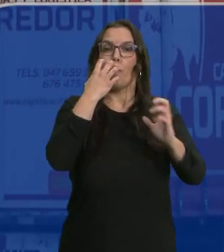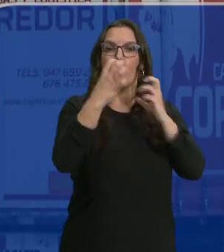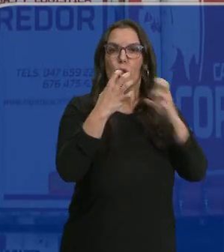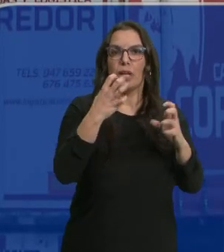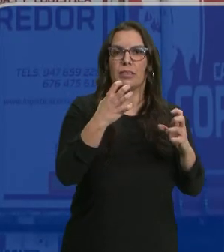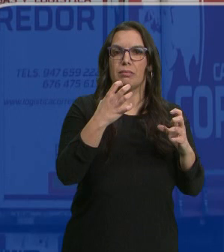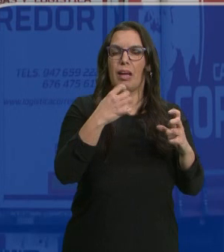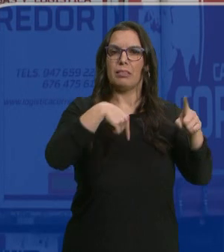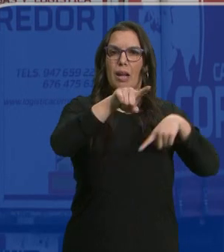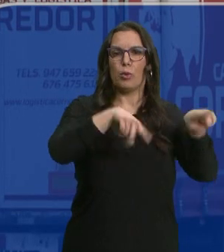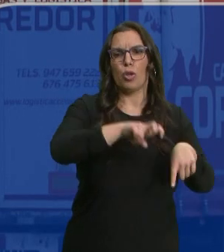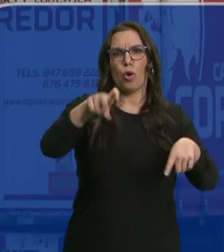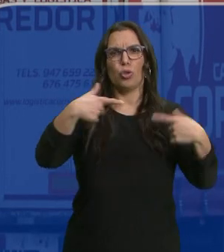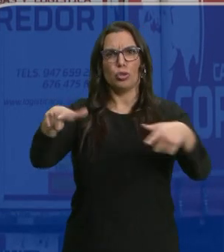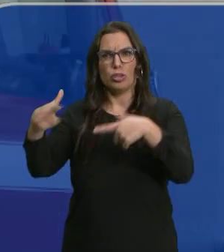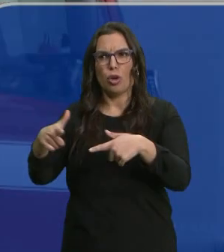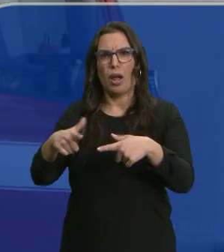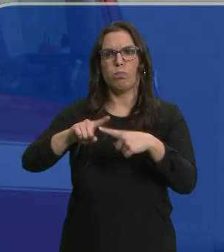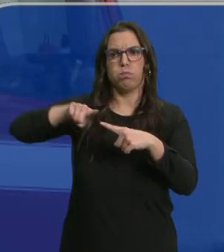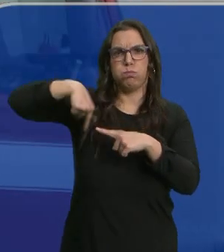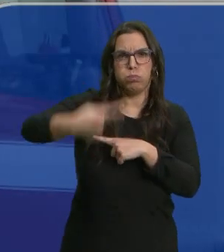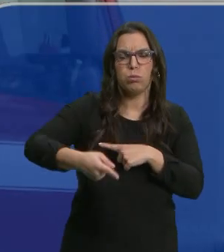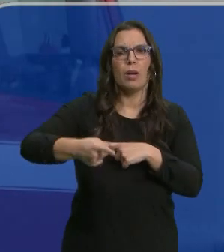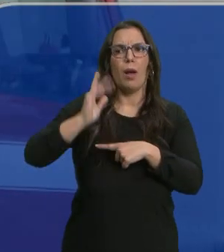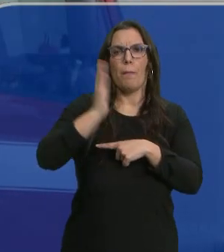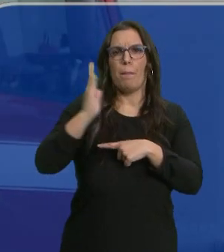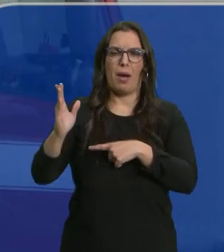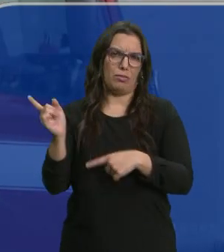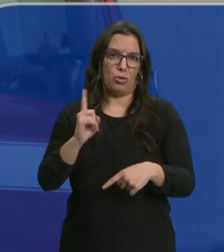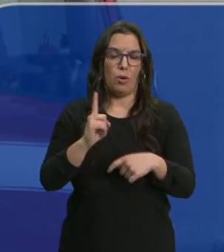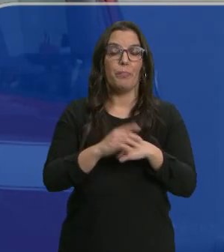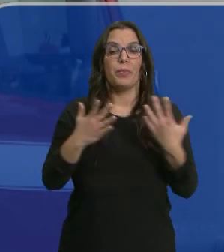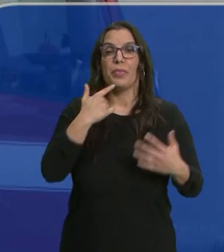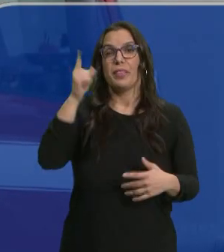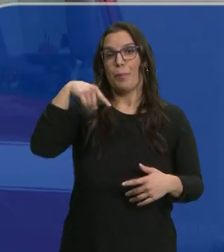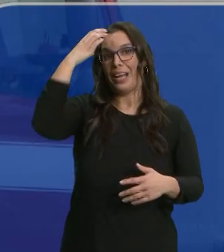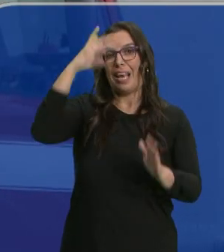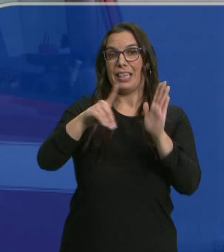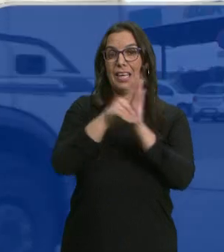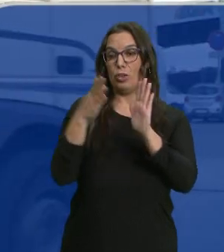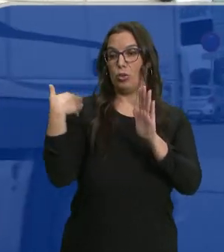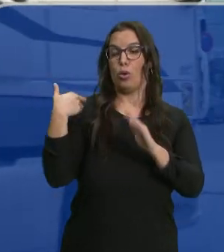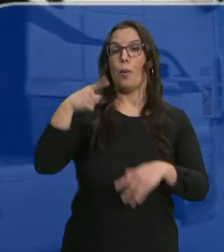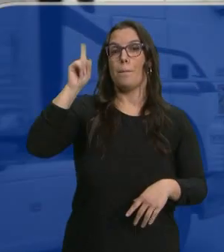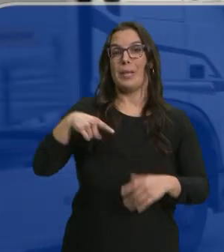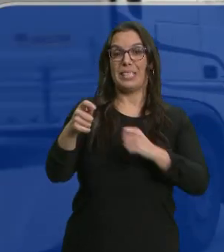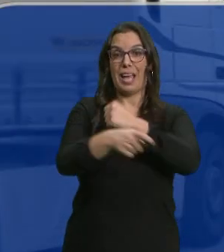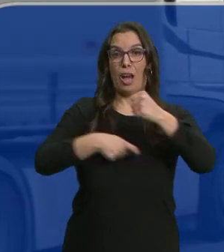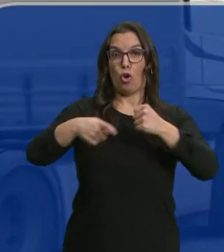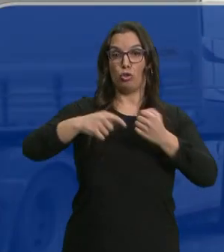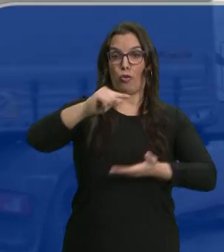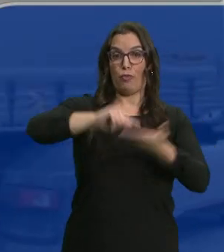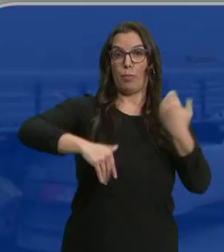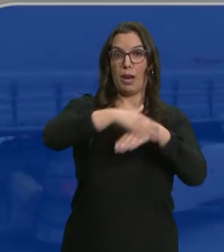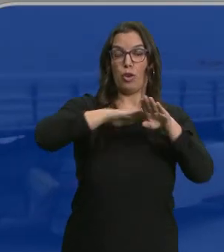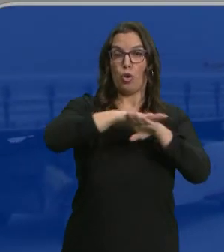se tengan que paralizar otros sectores como el primario. Aseguran además que el Real Decreto firmado por el Gobierno el pasado mes de agosto